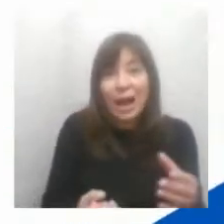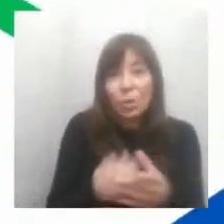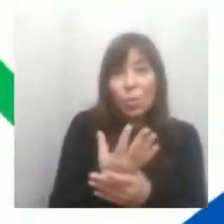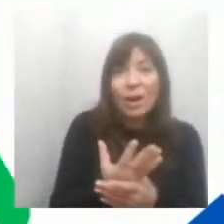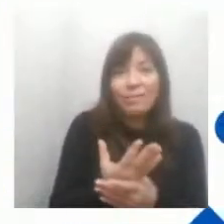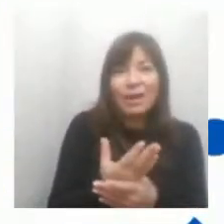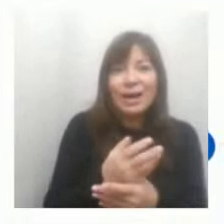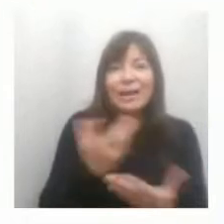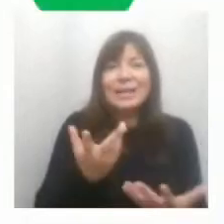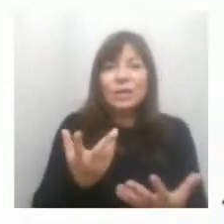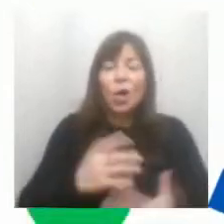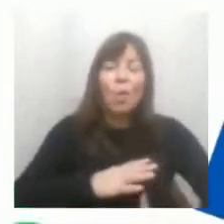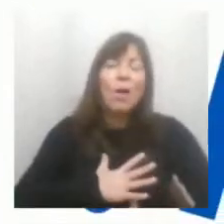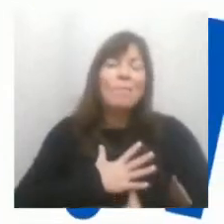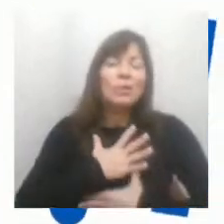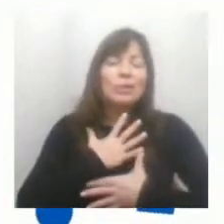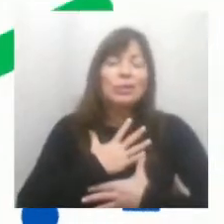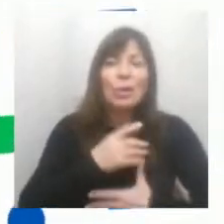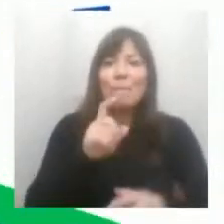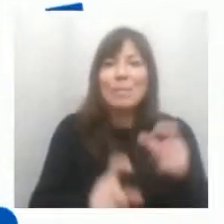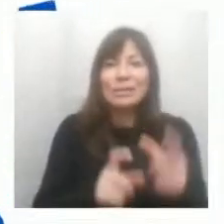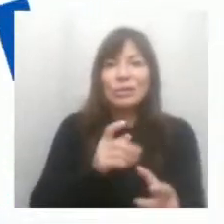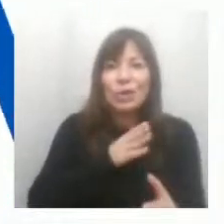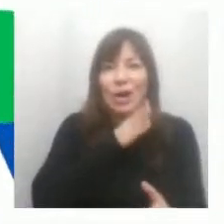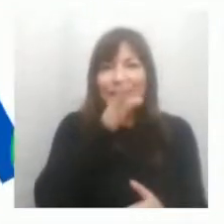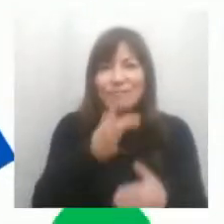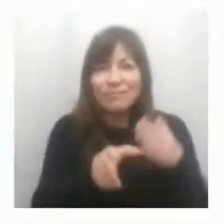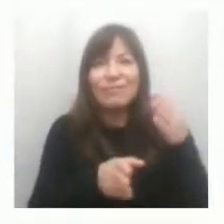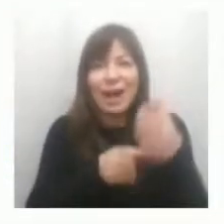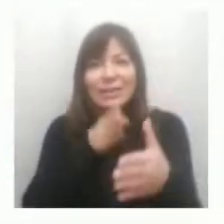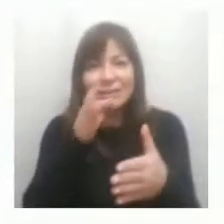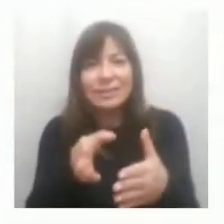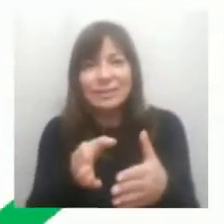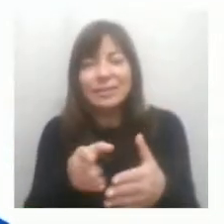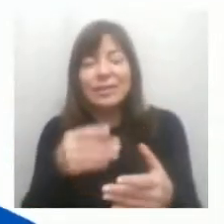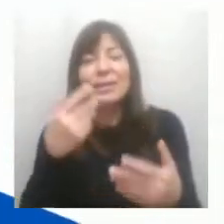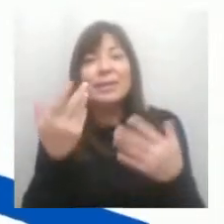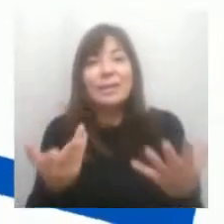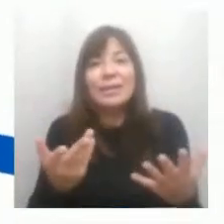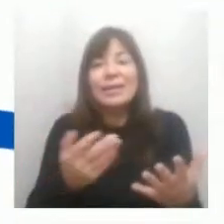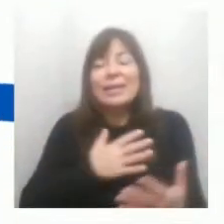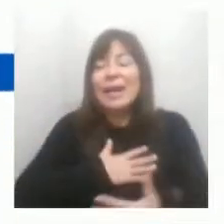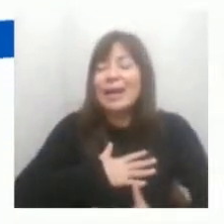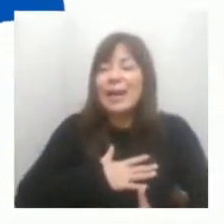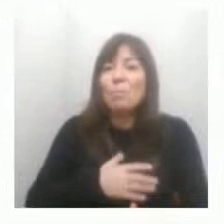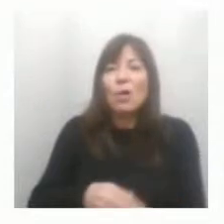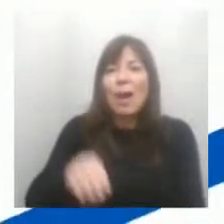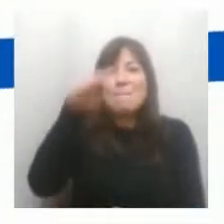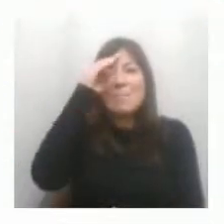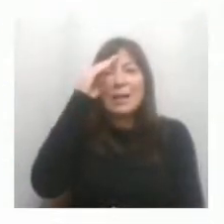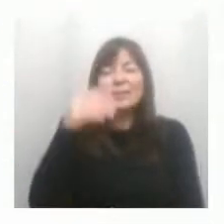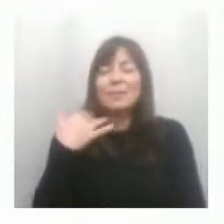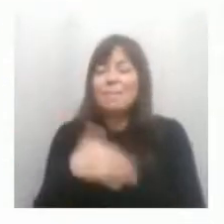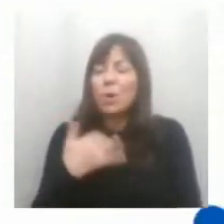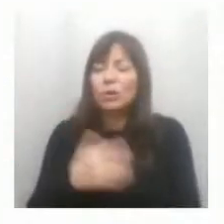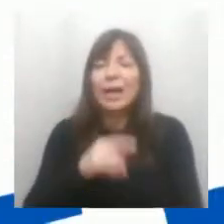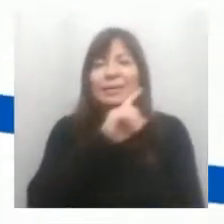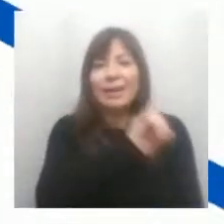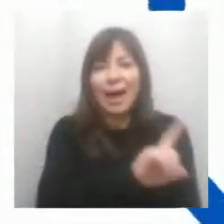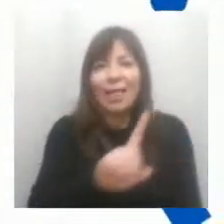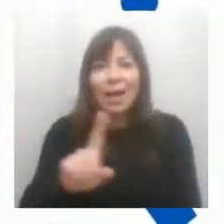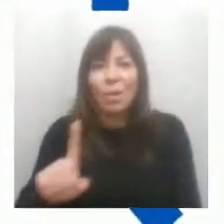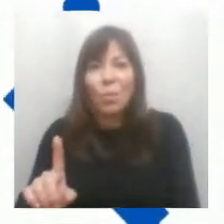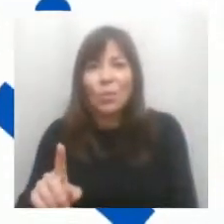visita al museo se transforme en una experiencia significativa para ellos, de manera que el acercamiento a un contenido específico o a un fenómeno científico